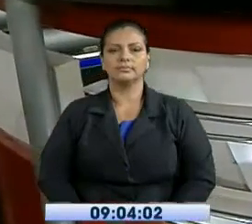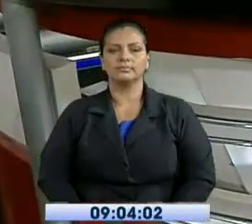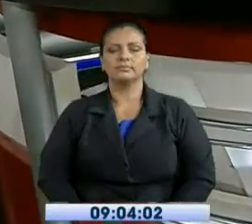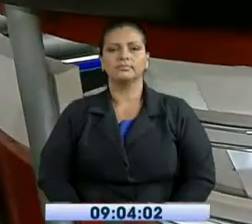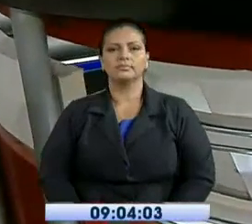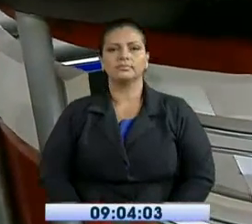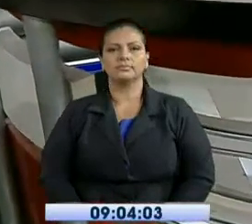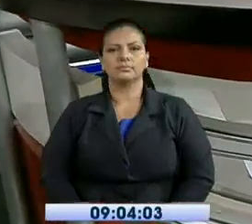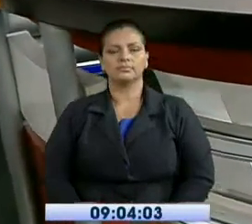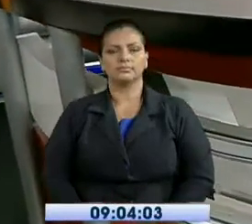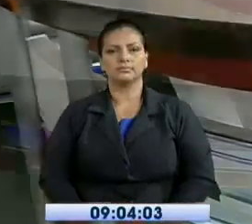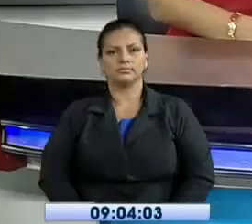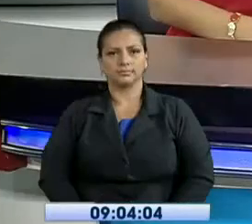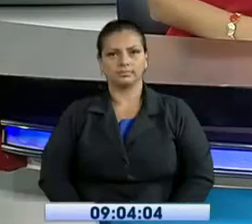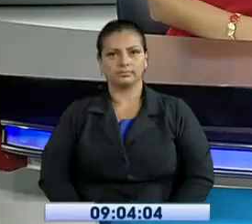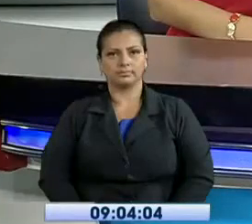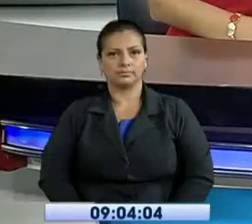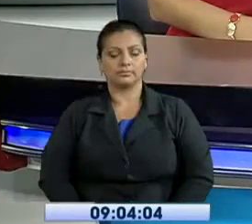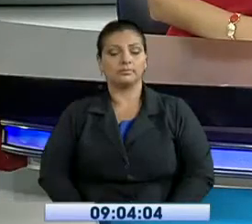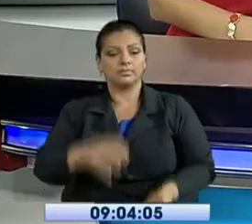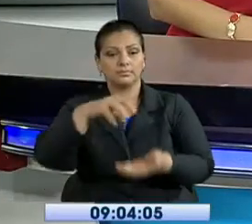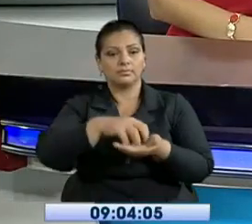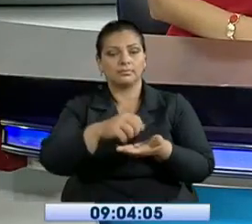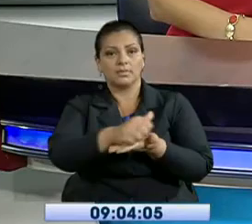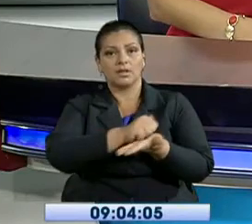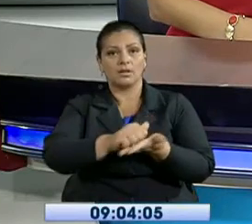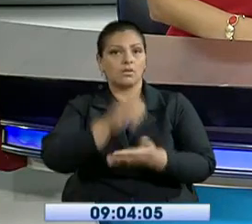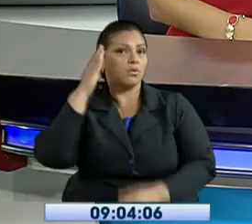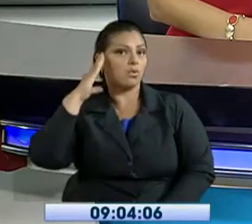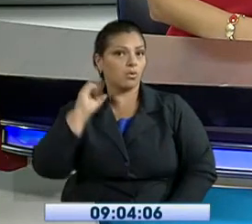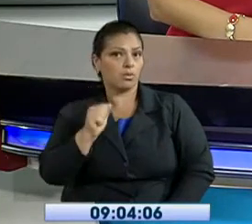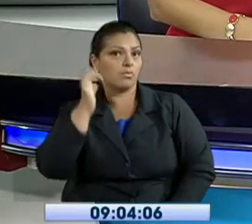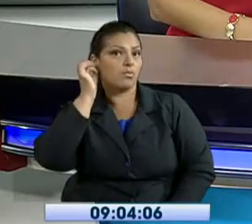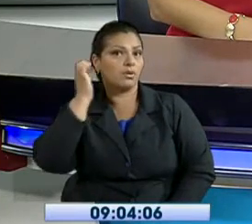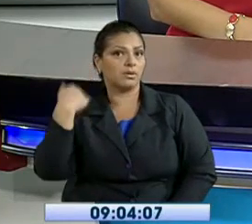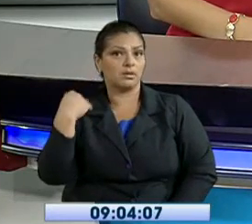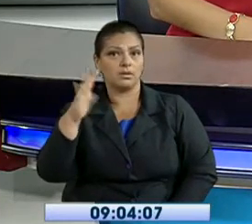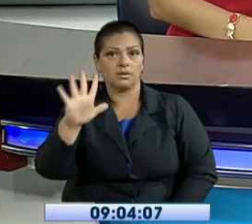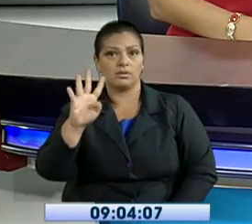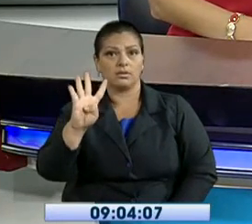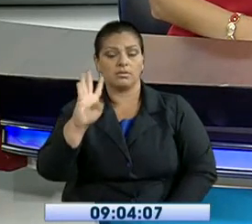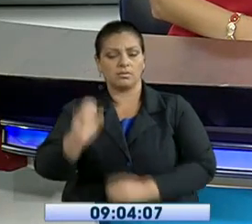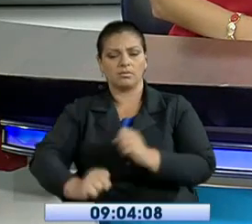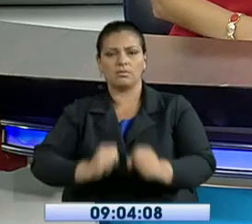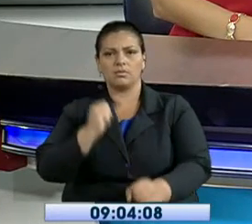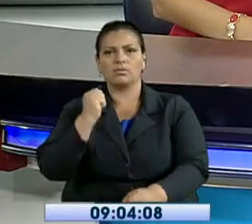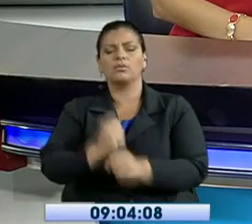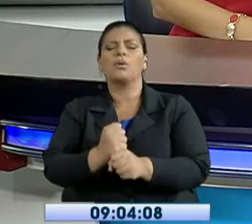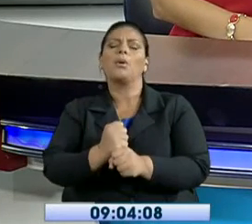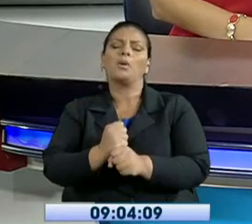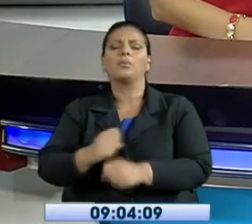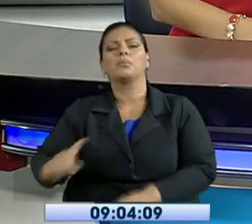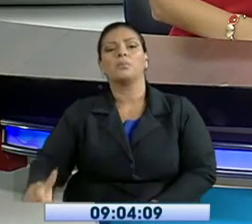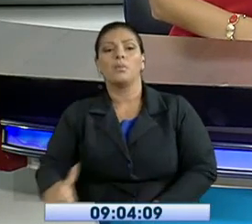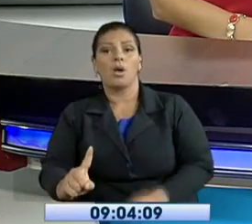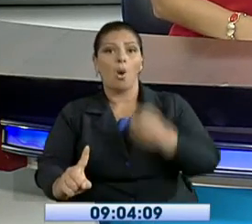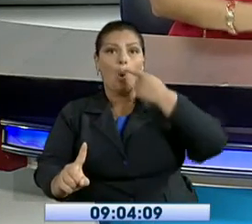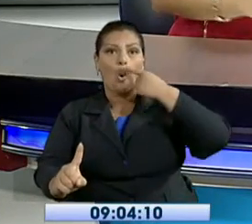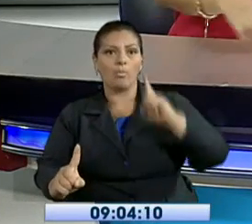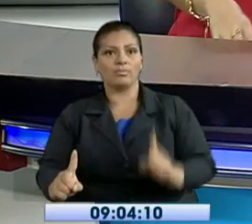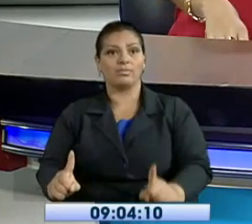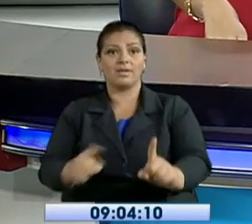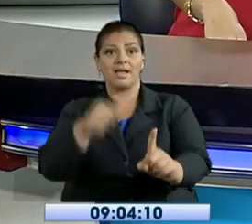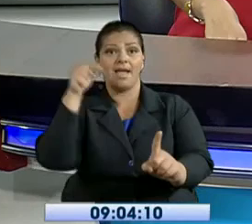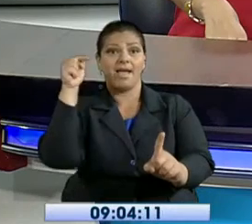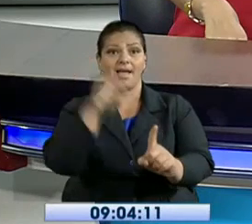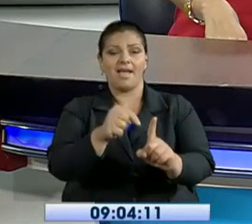Vamos ahora a esta información. En Cuenca, provincia de la Suay, una mujer de 54 años de edad murió tras caer al río Tarqui cuando un